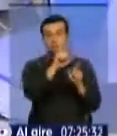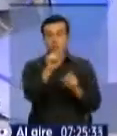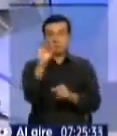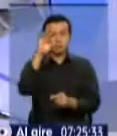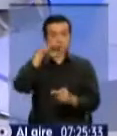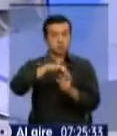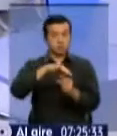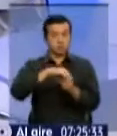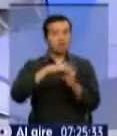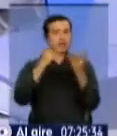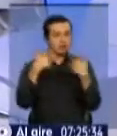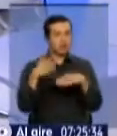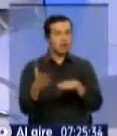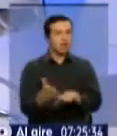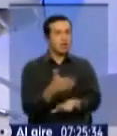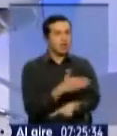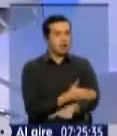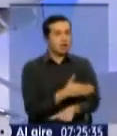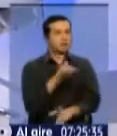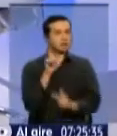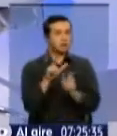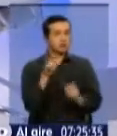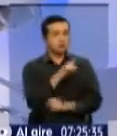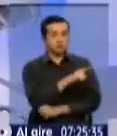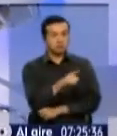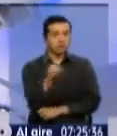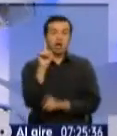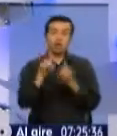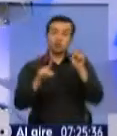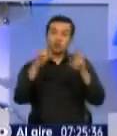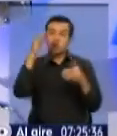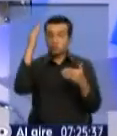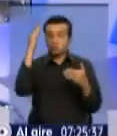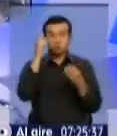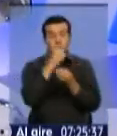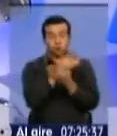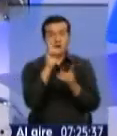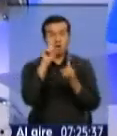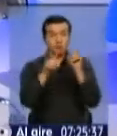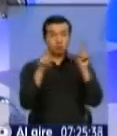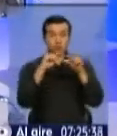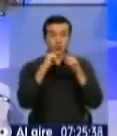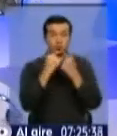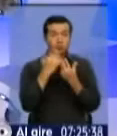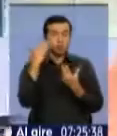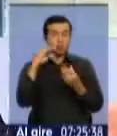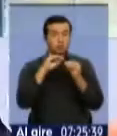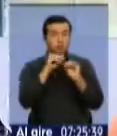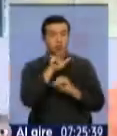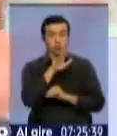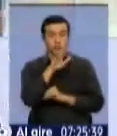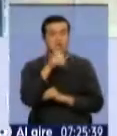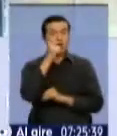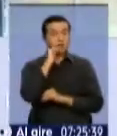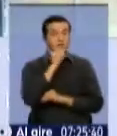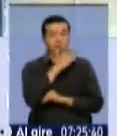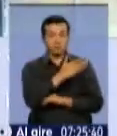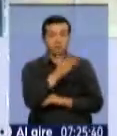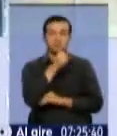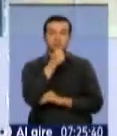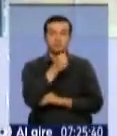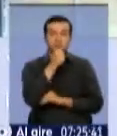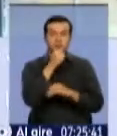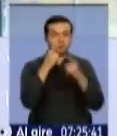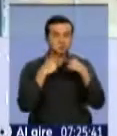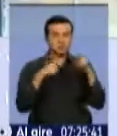va, generó ya algunas reacciones en la ciudadanía, en sectores de la política, pero también en sectores de la bancada de Alianza País. El día de ayer ustedes salieron a una rueda de